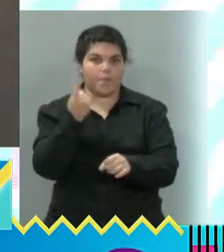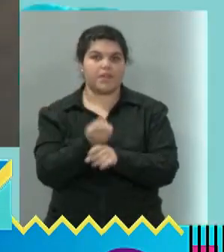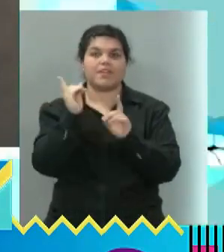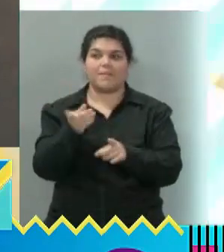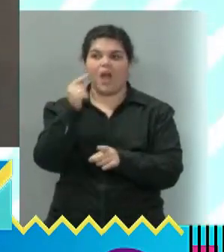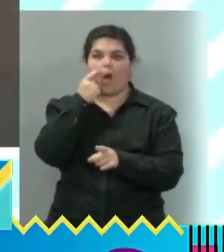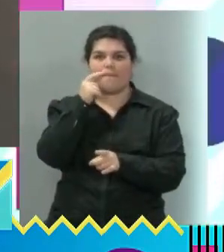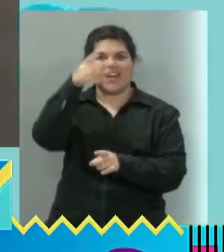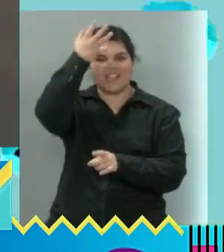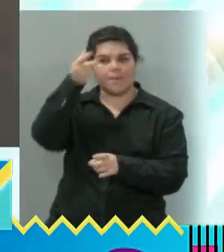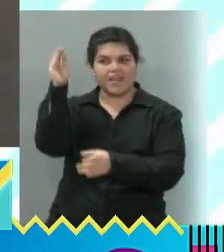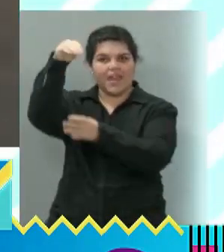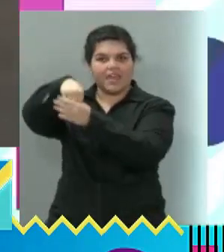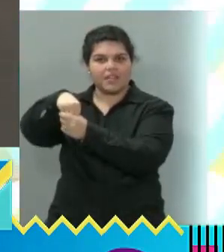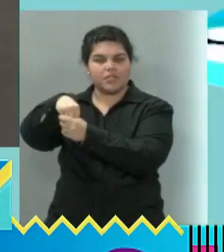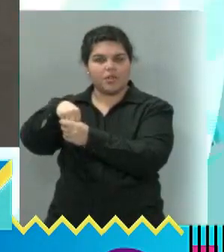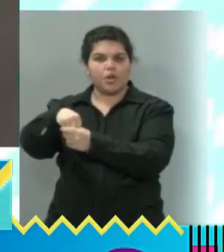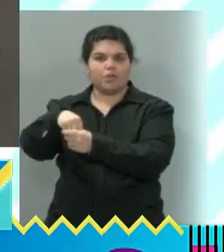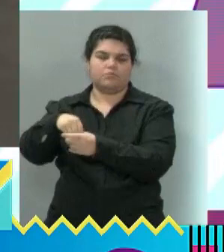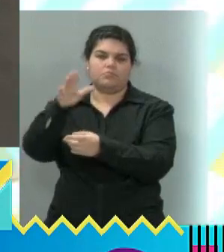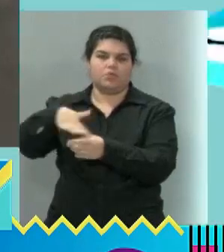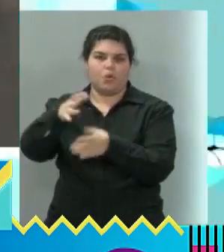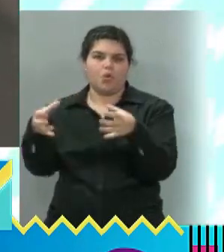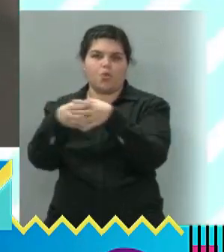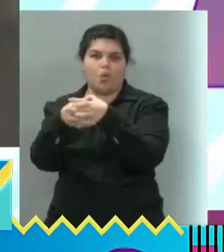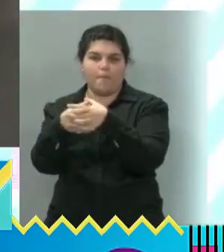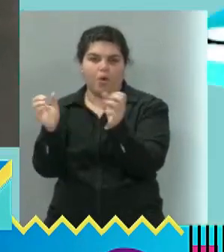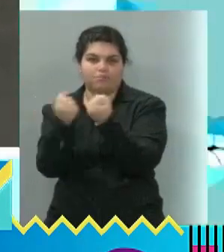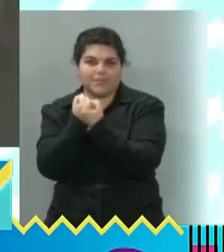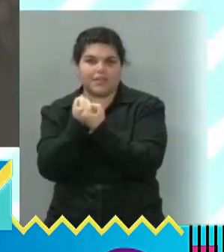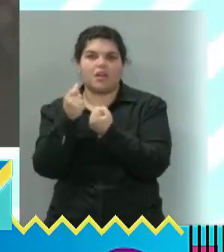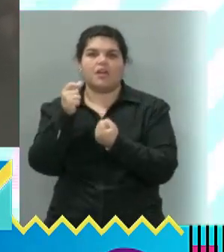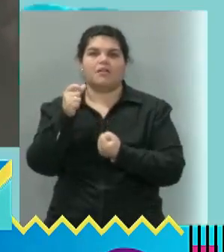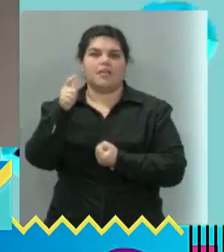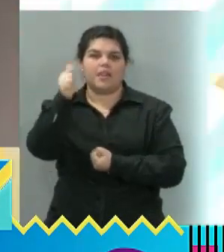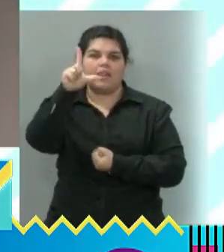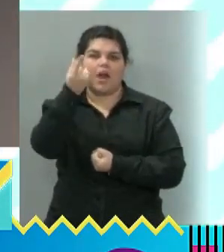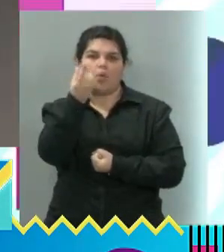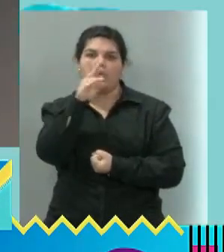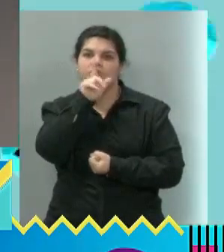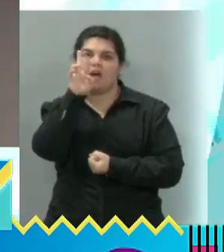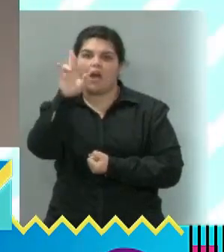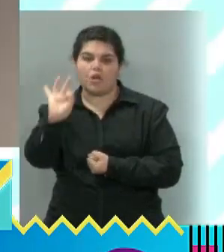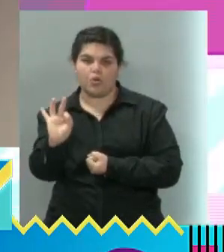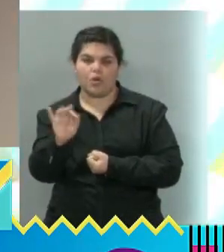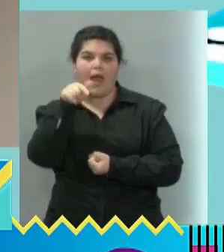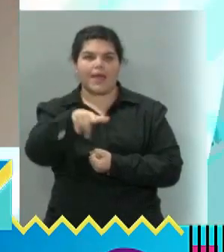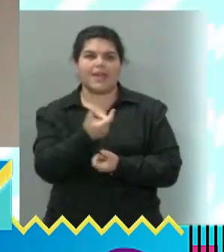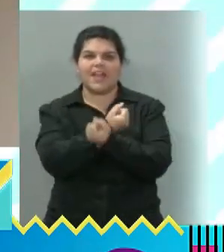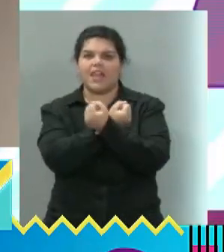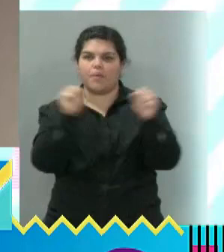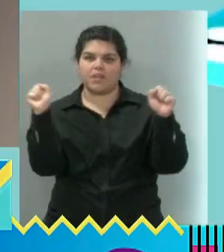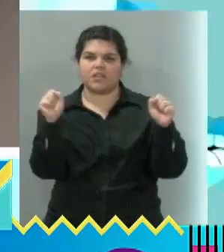Lautaro, donde libertad e independencia y constitución eran tres banderas claves en ese